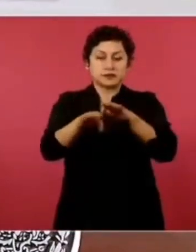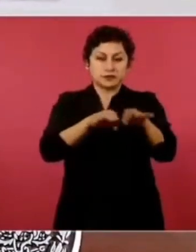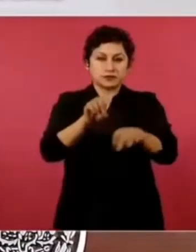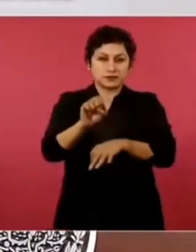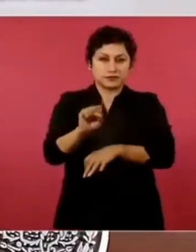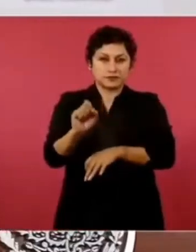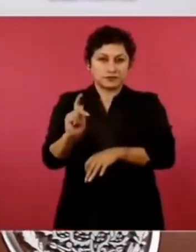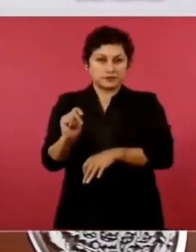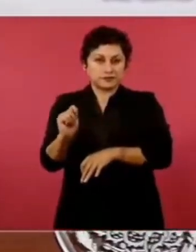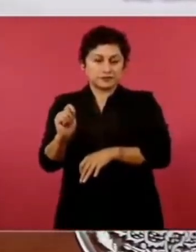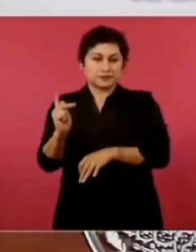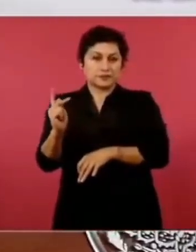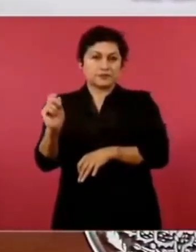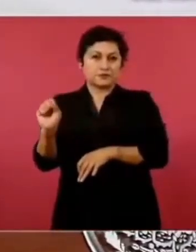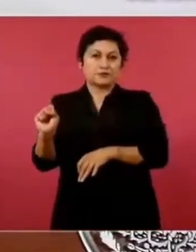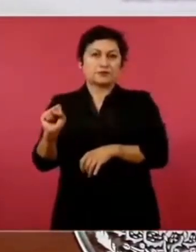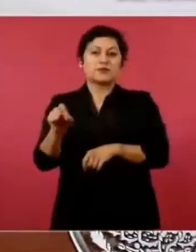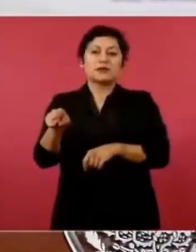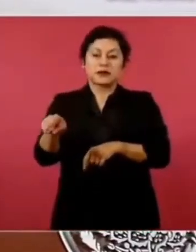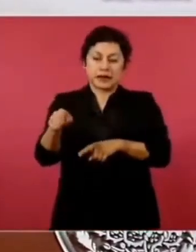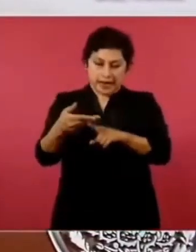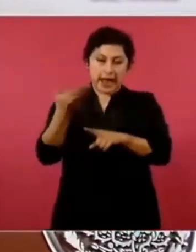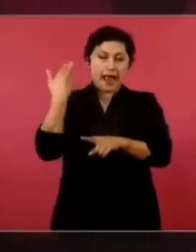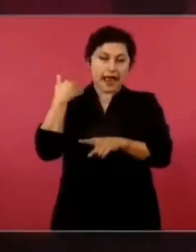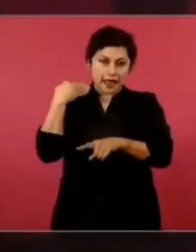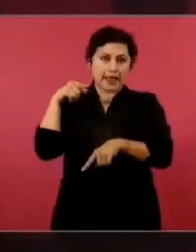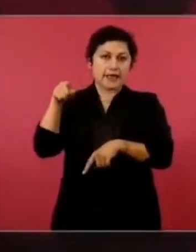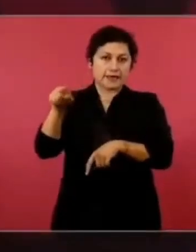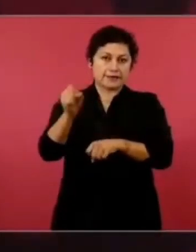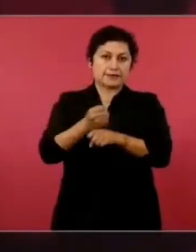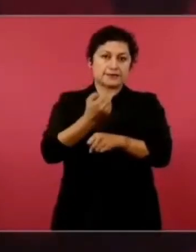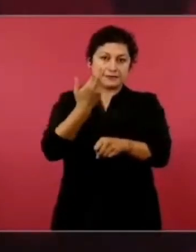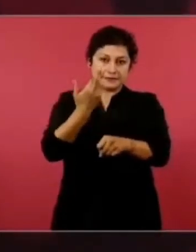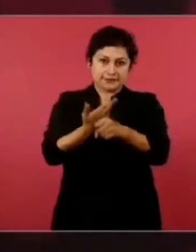Sí, Javier Lozano. era secretario. A ver,